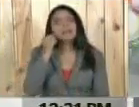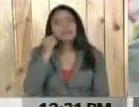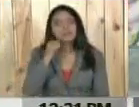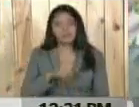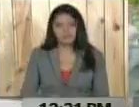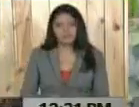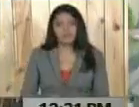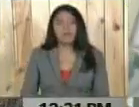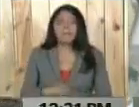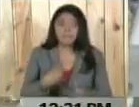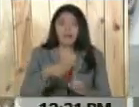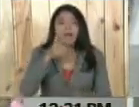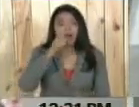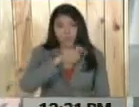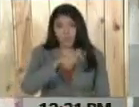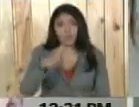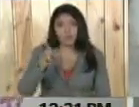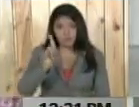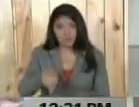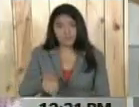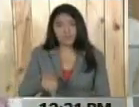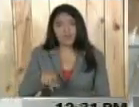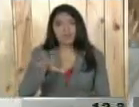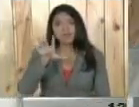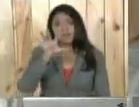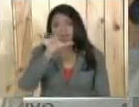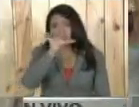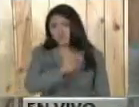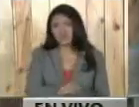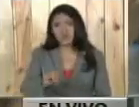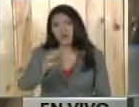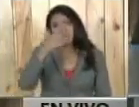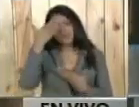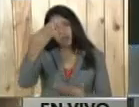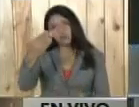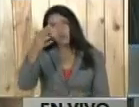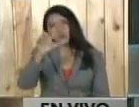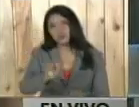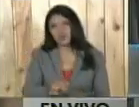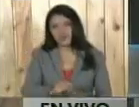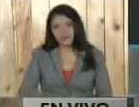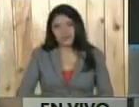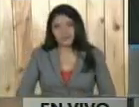Y al pueblo, de Sudáfrica. Un saludo a nuestros hermanos de Sudáfrica.